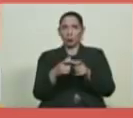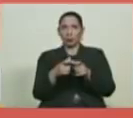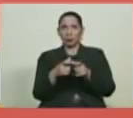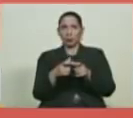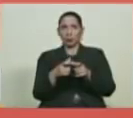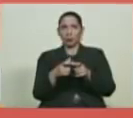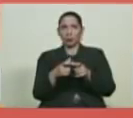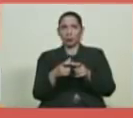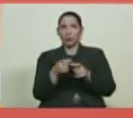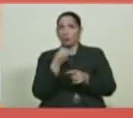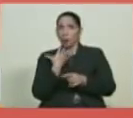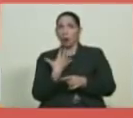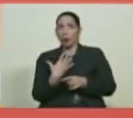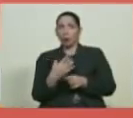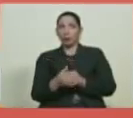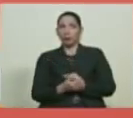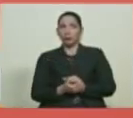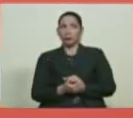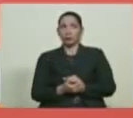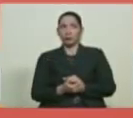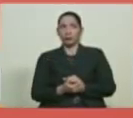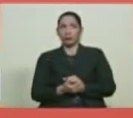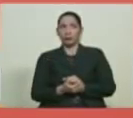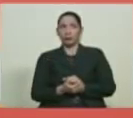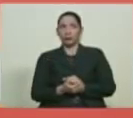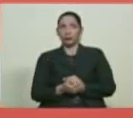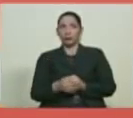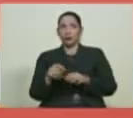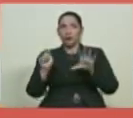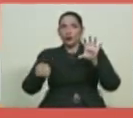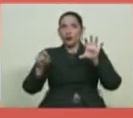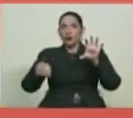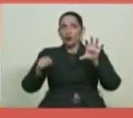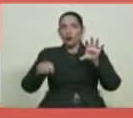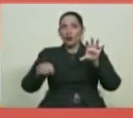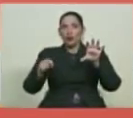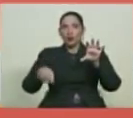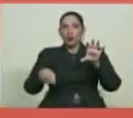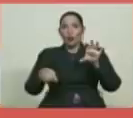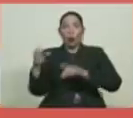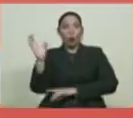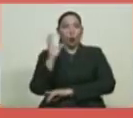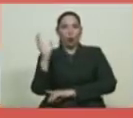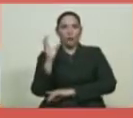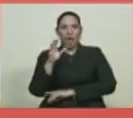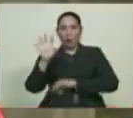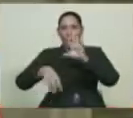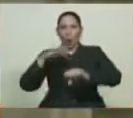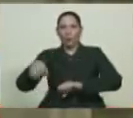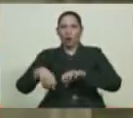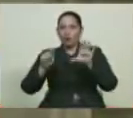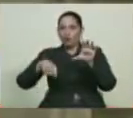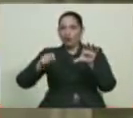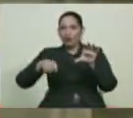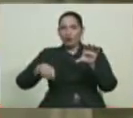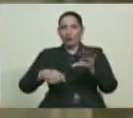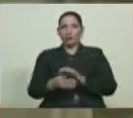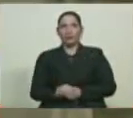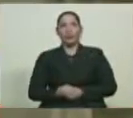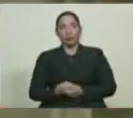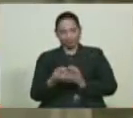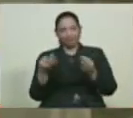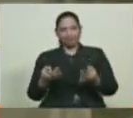en. Porque a partir del mes de septiembre, a comerse carnet de la patria, los colombianos ladrones que los compraron. Precisamente le iba a